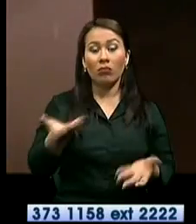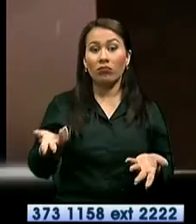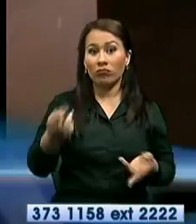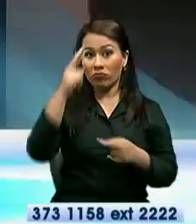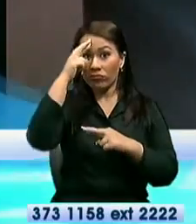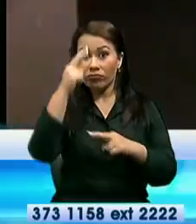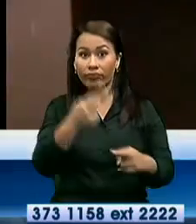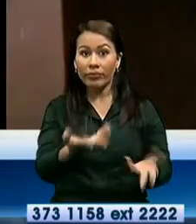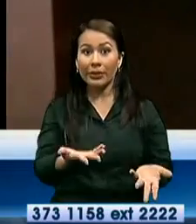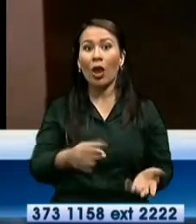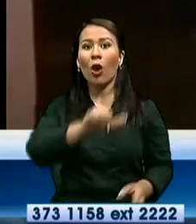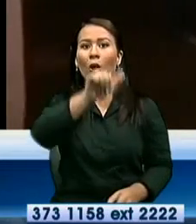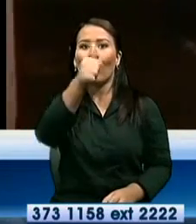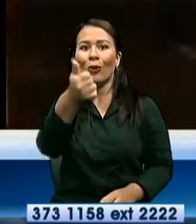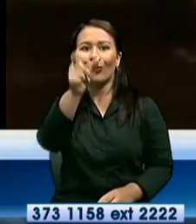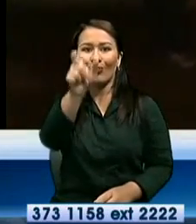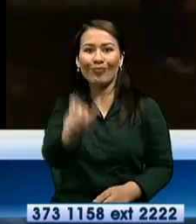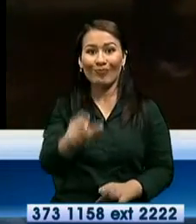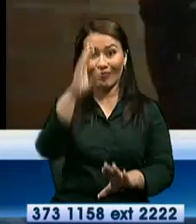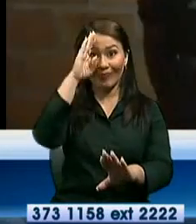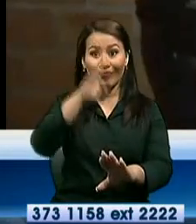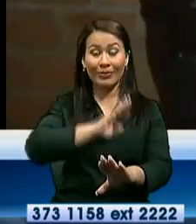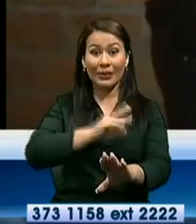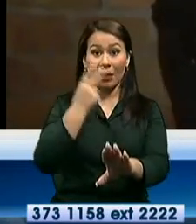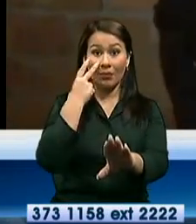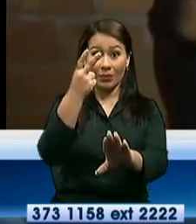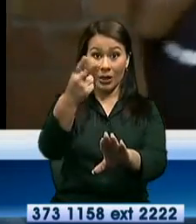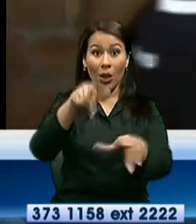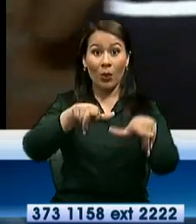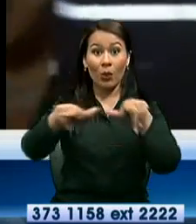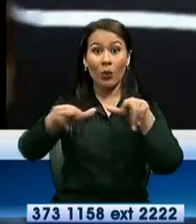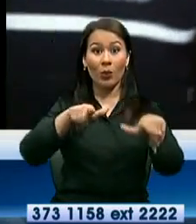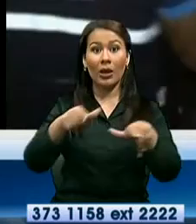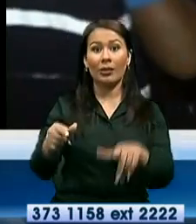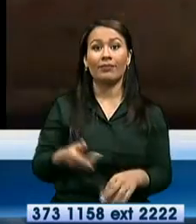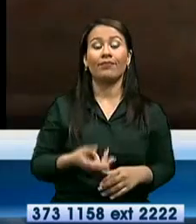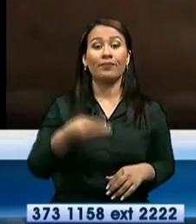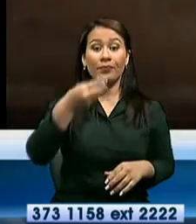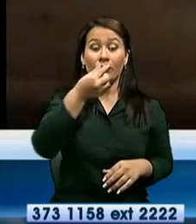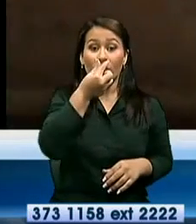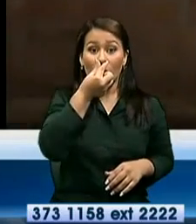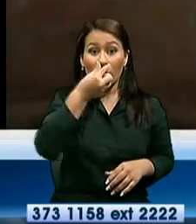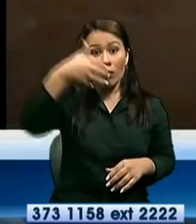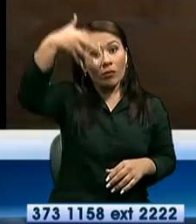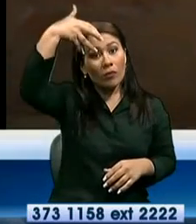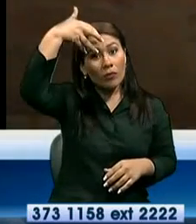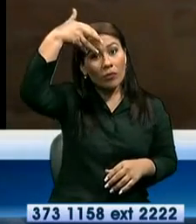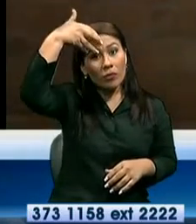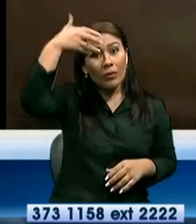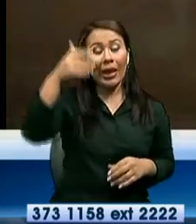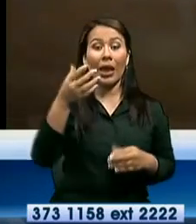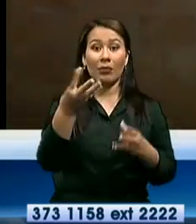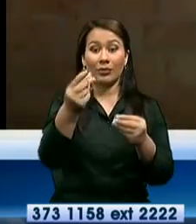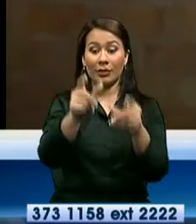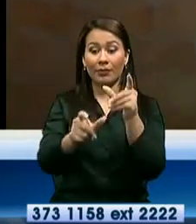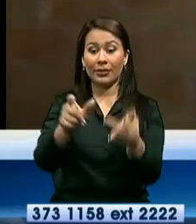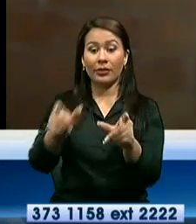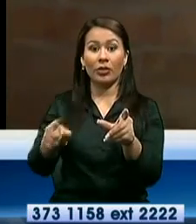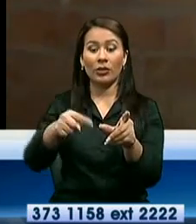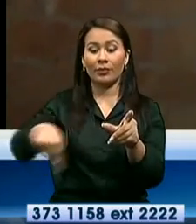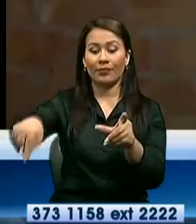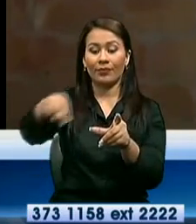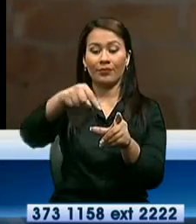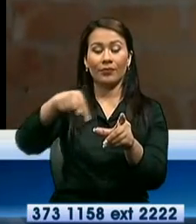detenido por sus compañeros. Según el jefe de la zona de Manabí, Santo Domingo de los Áchilas, a la gente se le involucra en una presunta